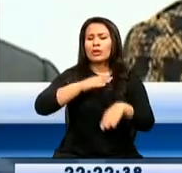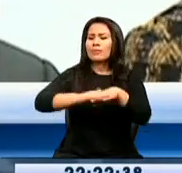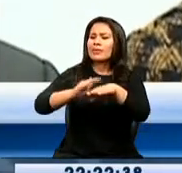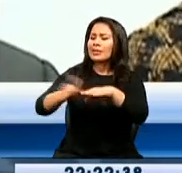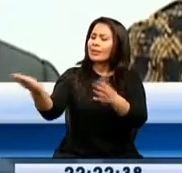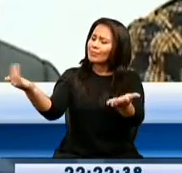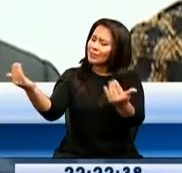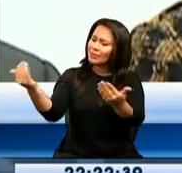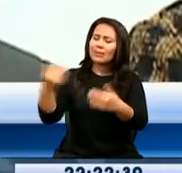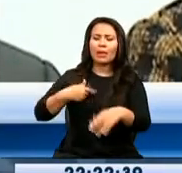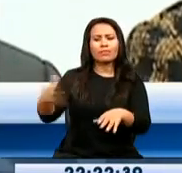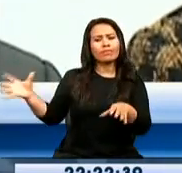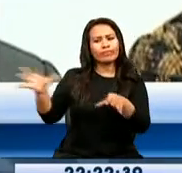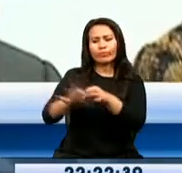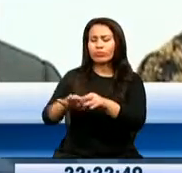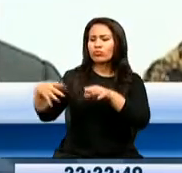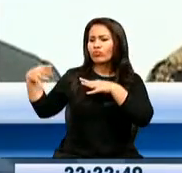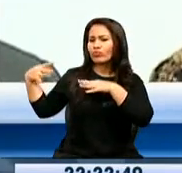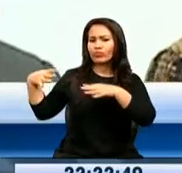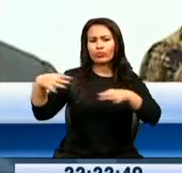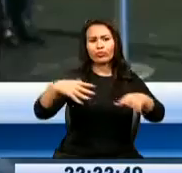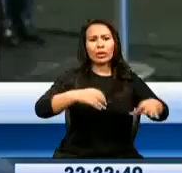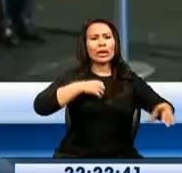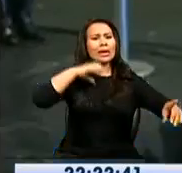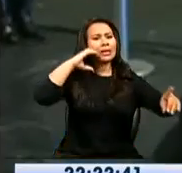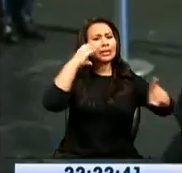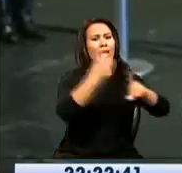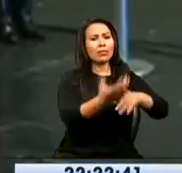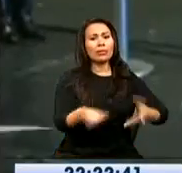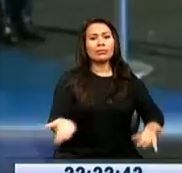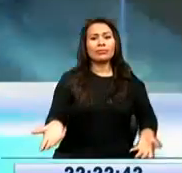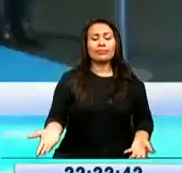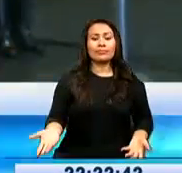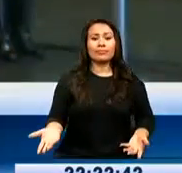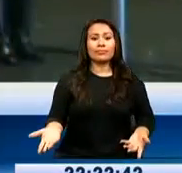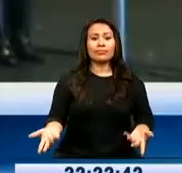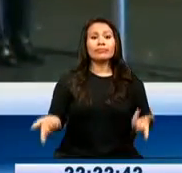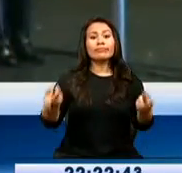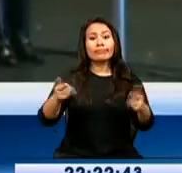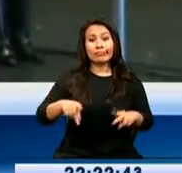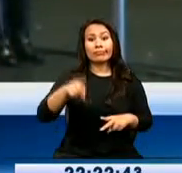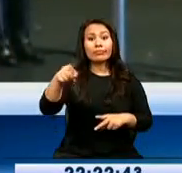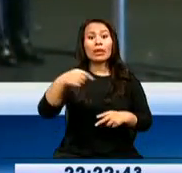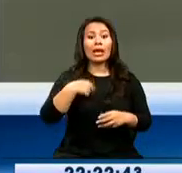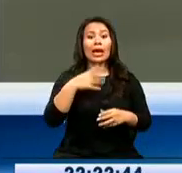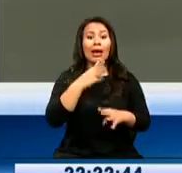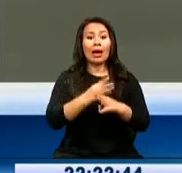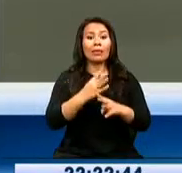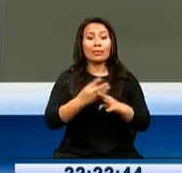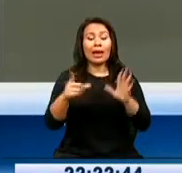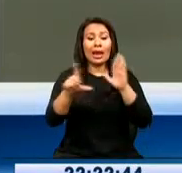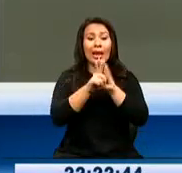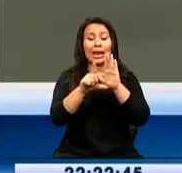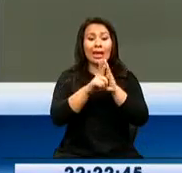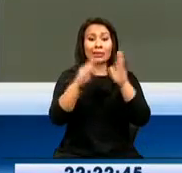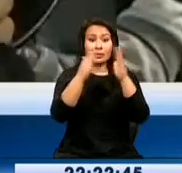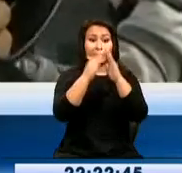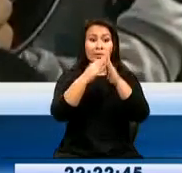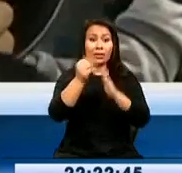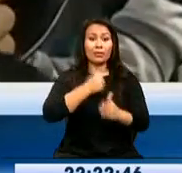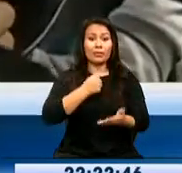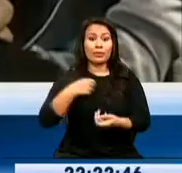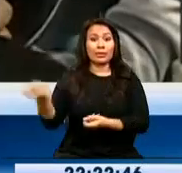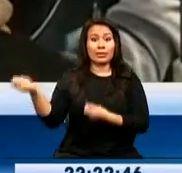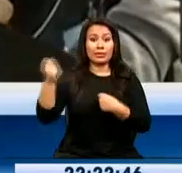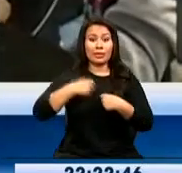unificarnos para ir a una asamblea constituyente. Y a esto, sumar el anuncio de la ley de herencias y plusvalía complicaría aún más el panorama,